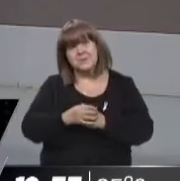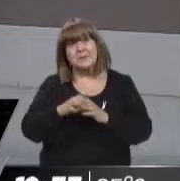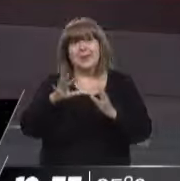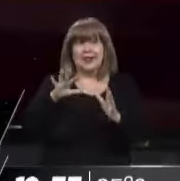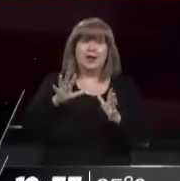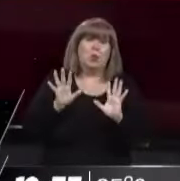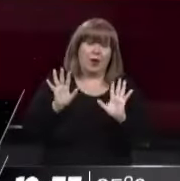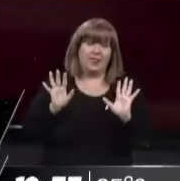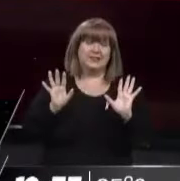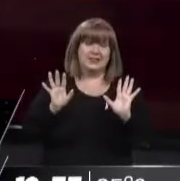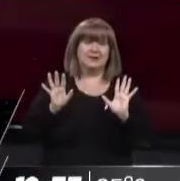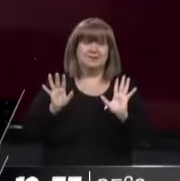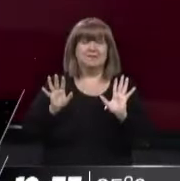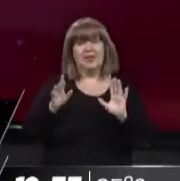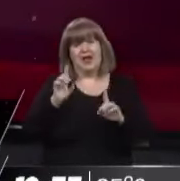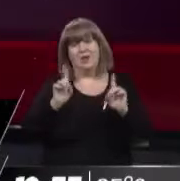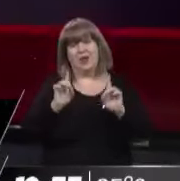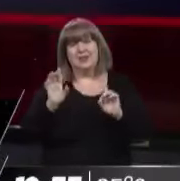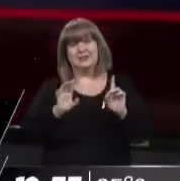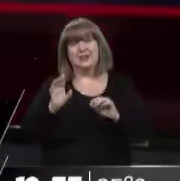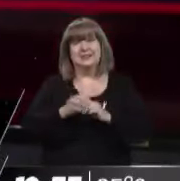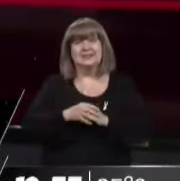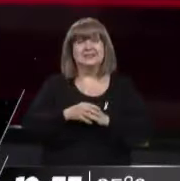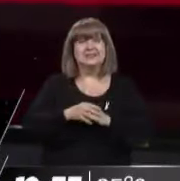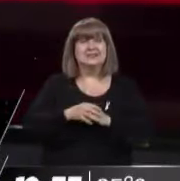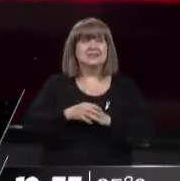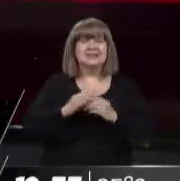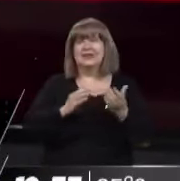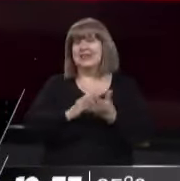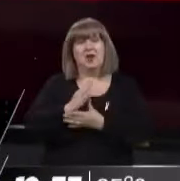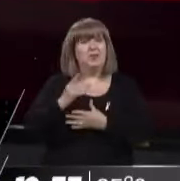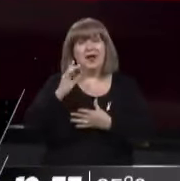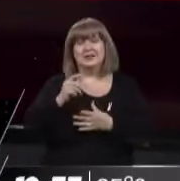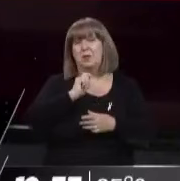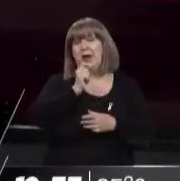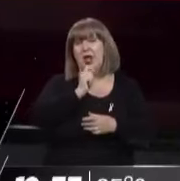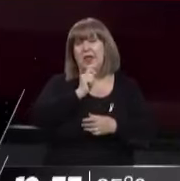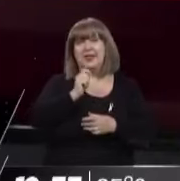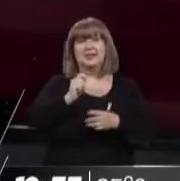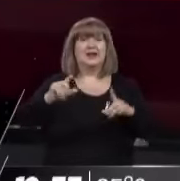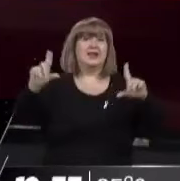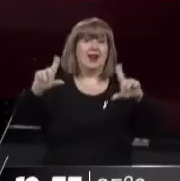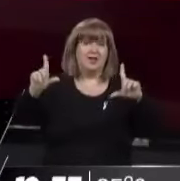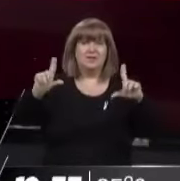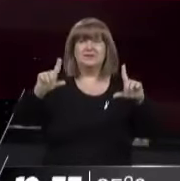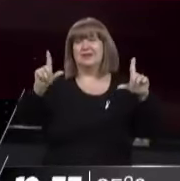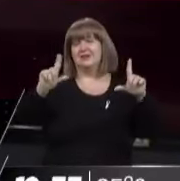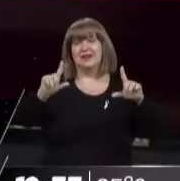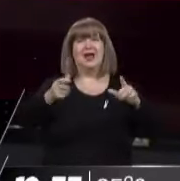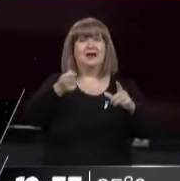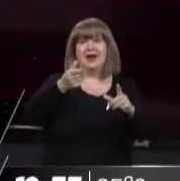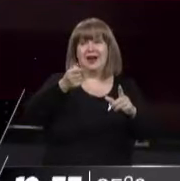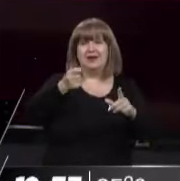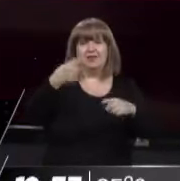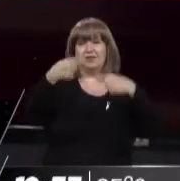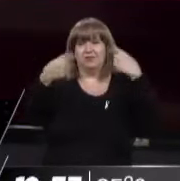se da permanentemente. Hay interlocutores y voceros que están todo el tiempo en el debate político en todo tipo de canal. Uh-huh. Eso lo sabemos en la